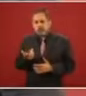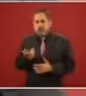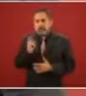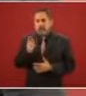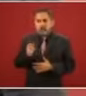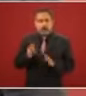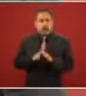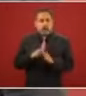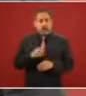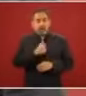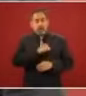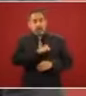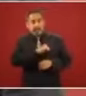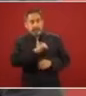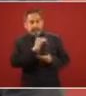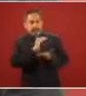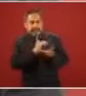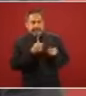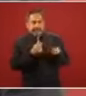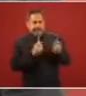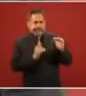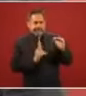controlar la inflación.